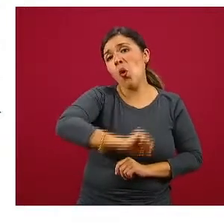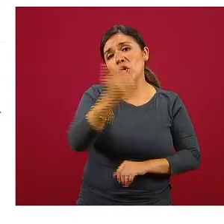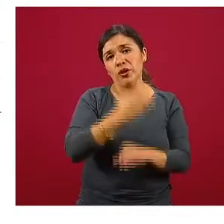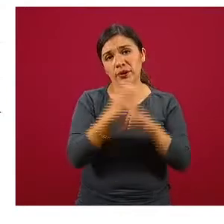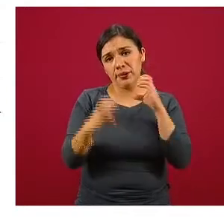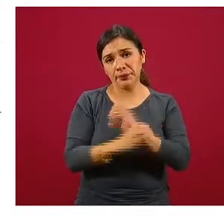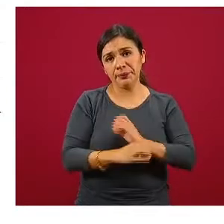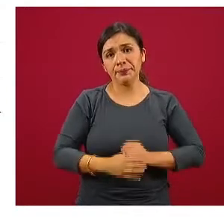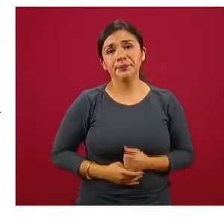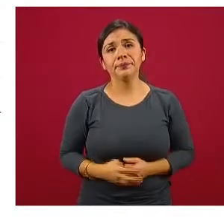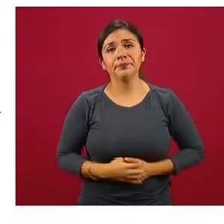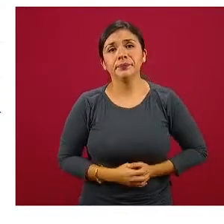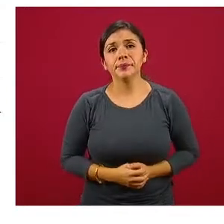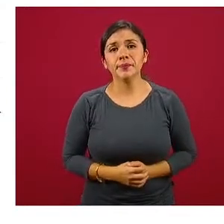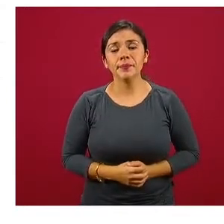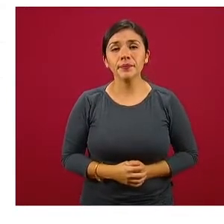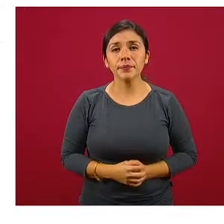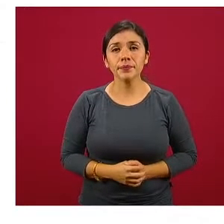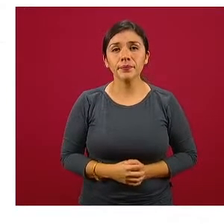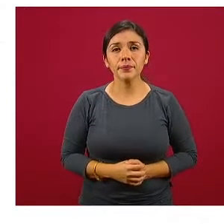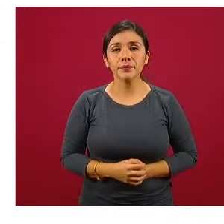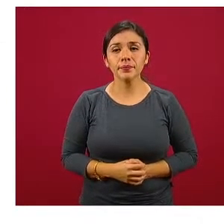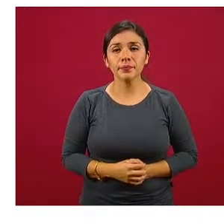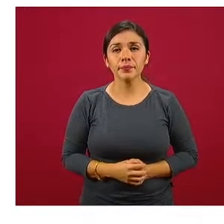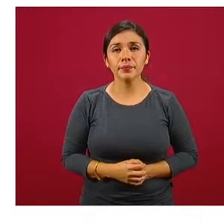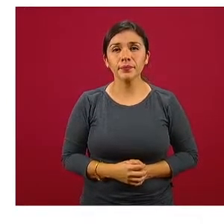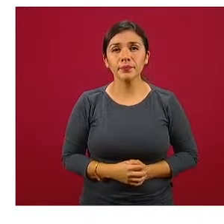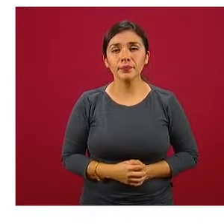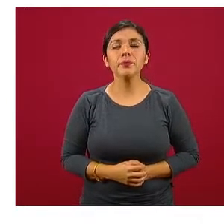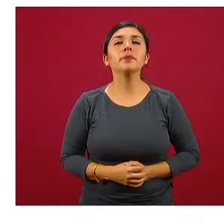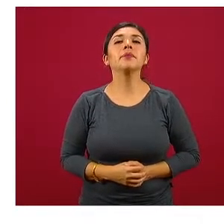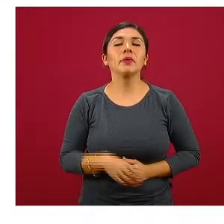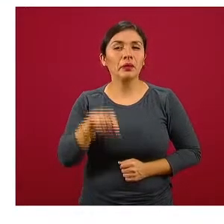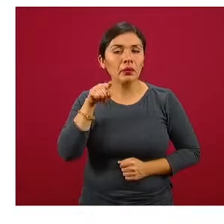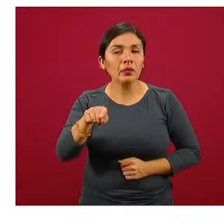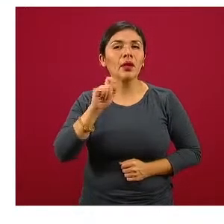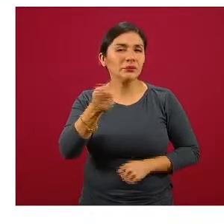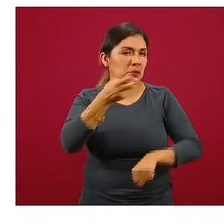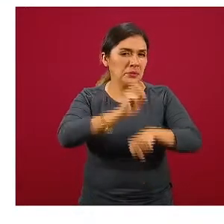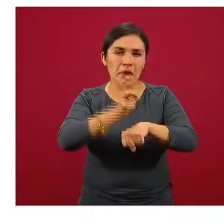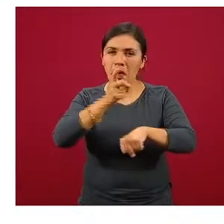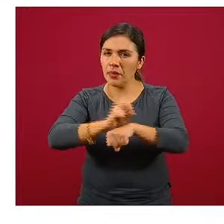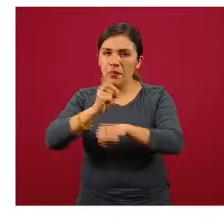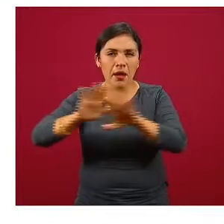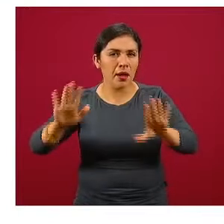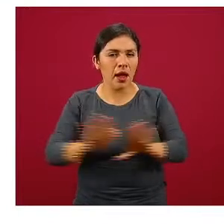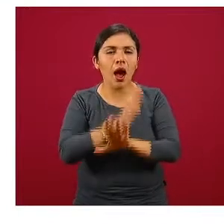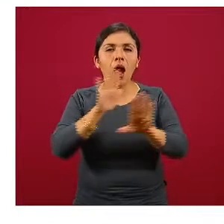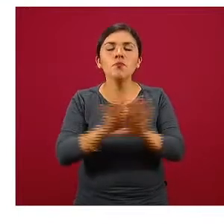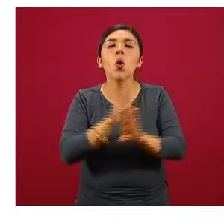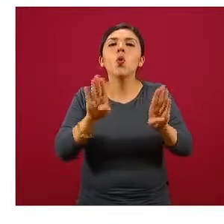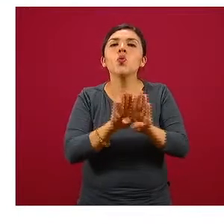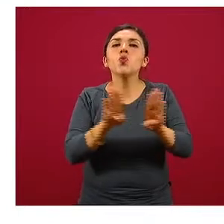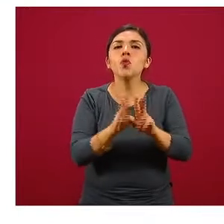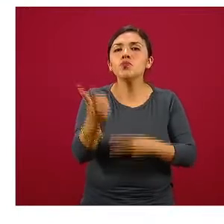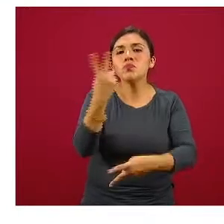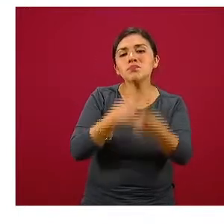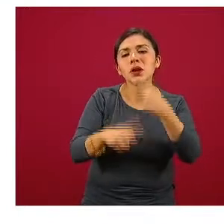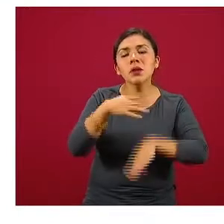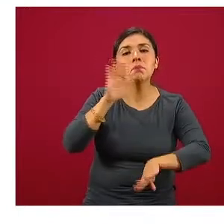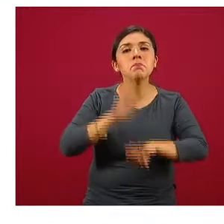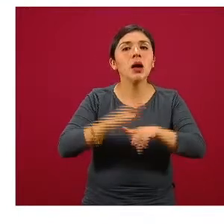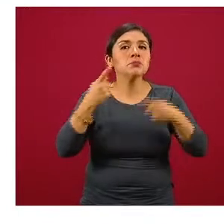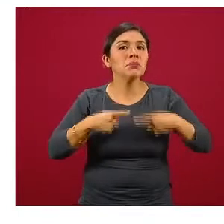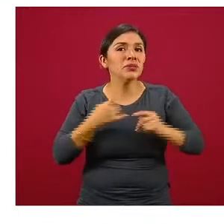COVID-19. La siguiente diapositiva veremos la curva epidémica, la actualizamos todos los días en la medida como van ingresando nuevos